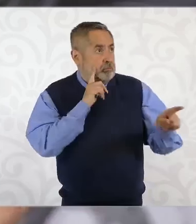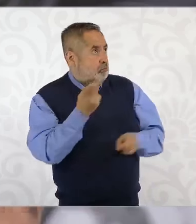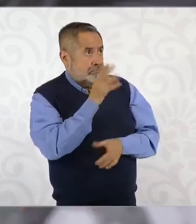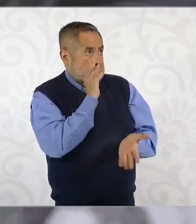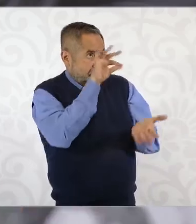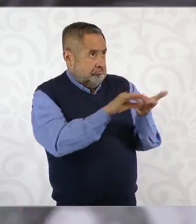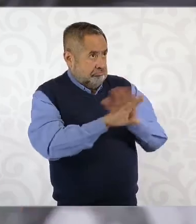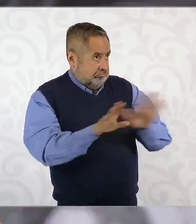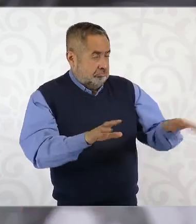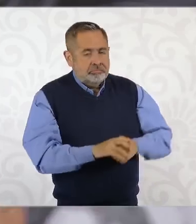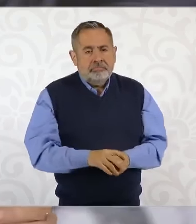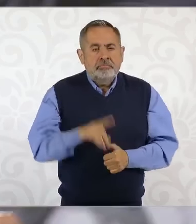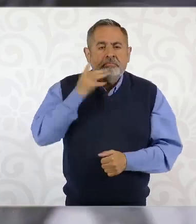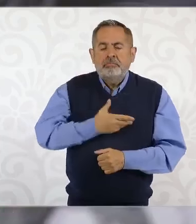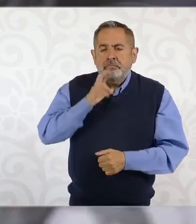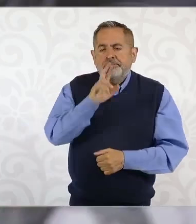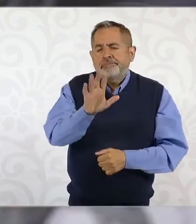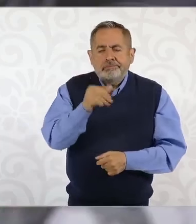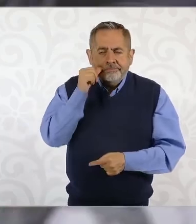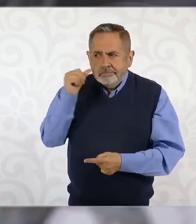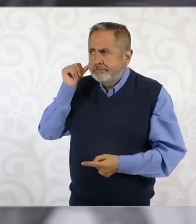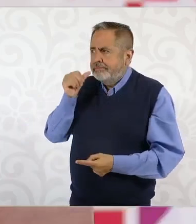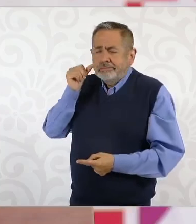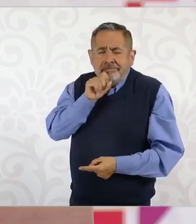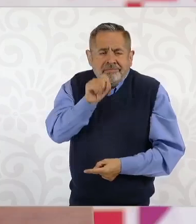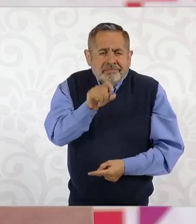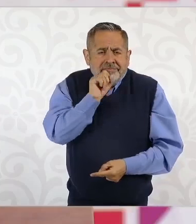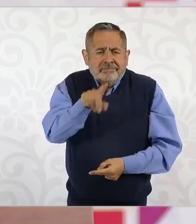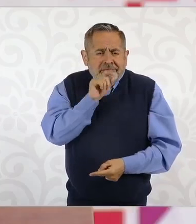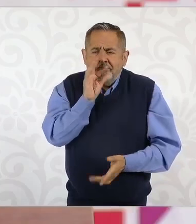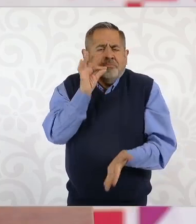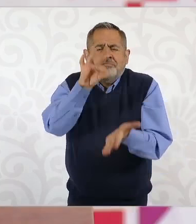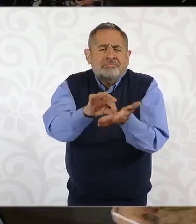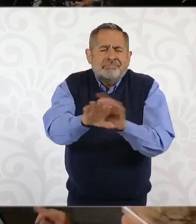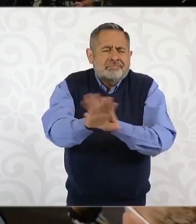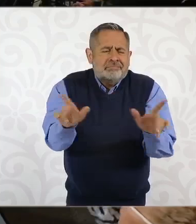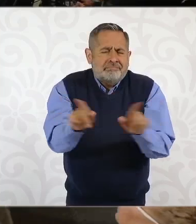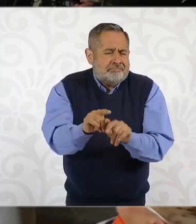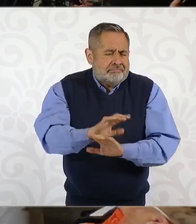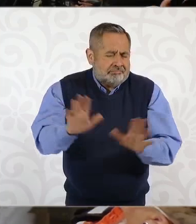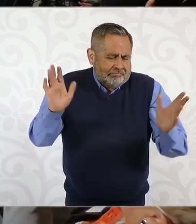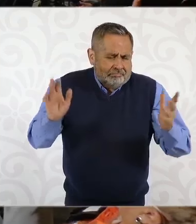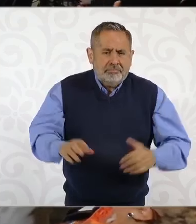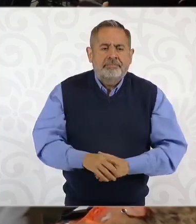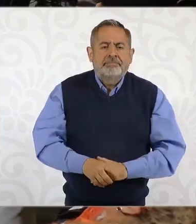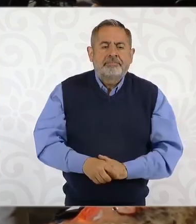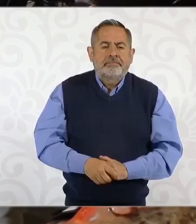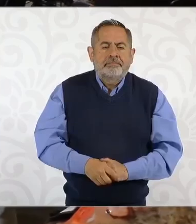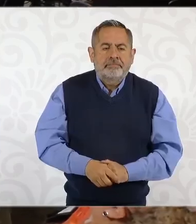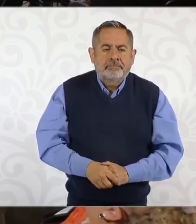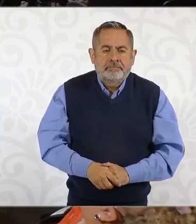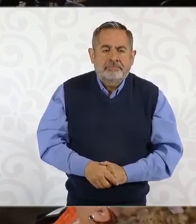ya di mi opinión. Voy a repetir lo mismo de ayer, de antier. Ya di mi opinión. Muy bien, gracias. Gracias.